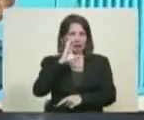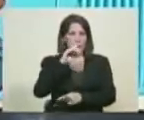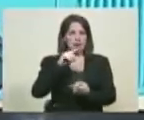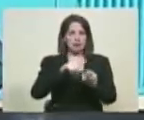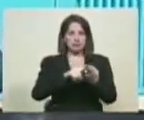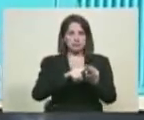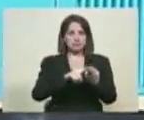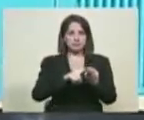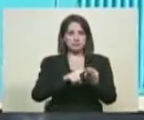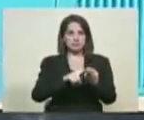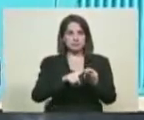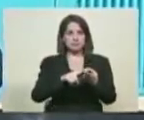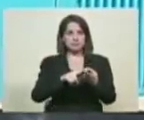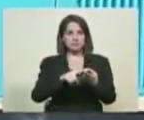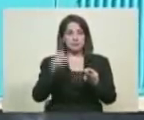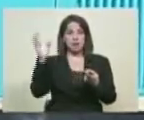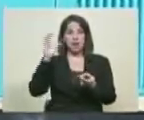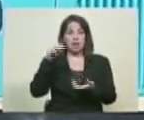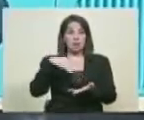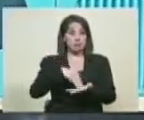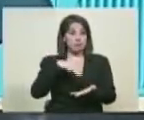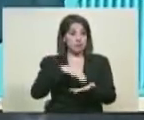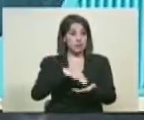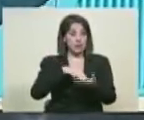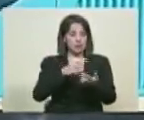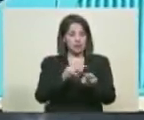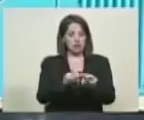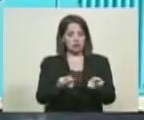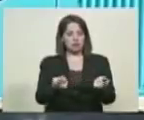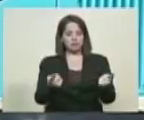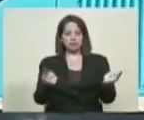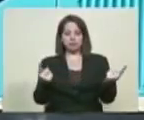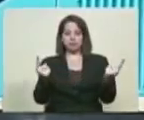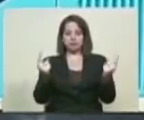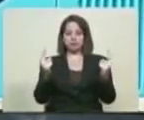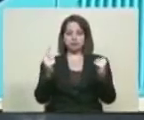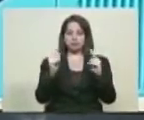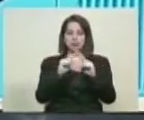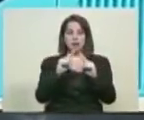entre el estado Miranda es un estado que bordea a Caracas.